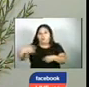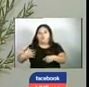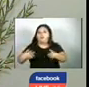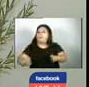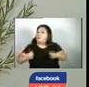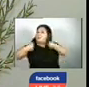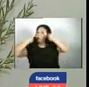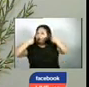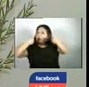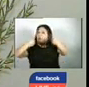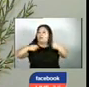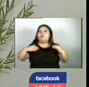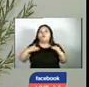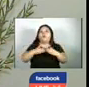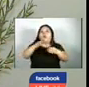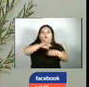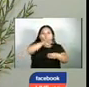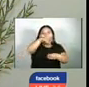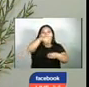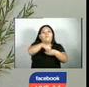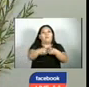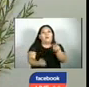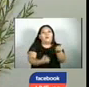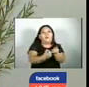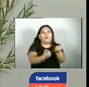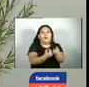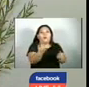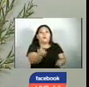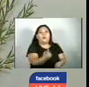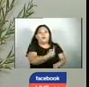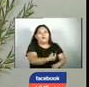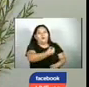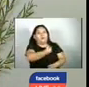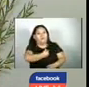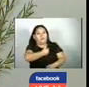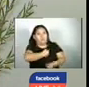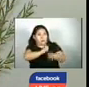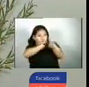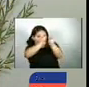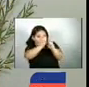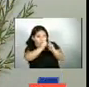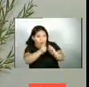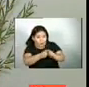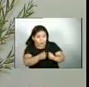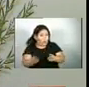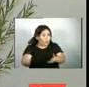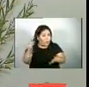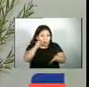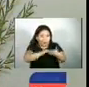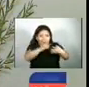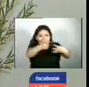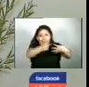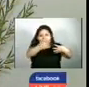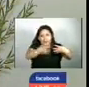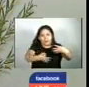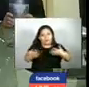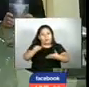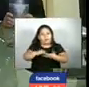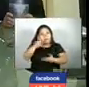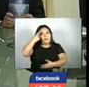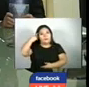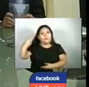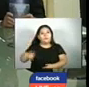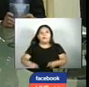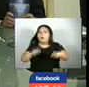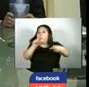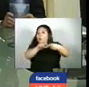reparaciones integrales para las víctimas, reformas institucionales para que los hechos no se repitan y procesos de memoria.